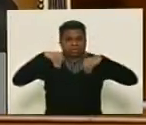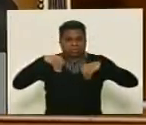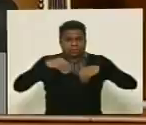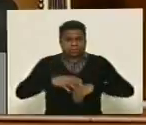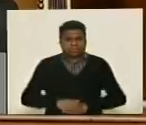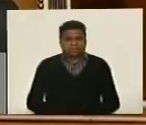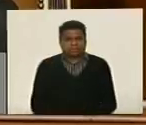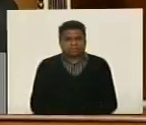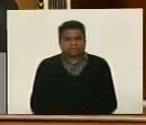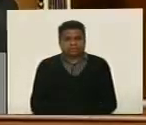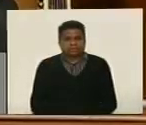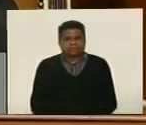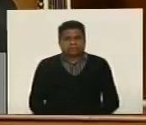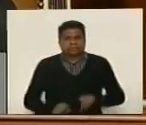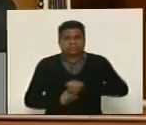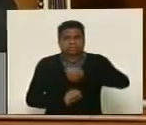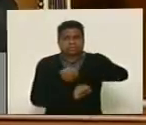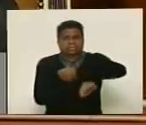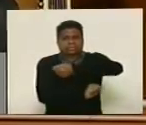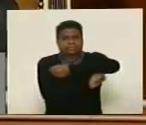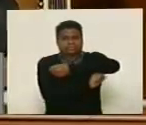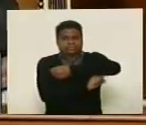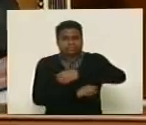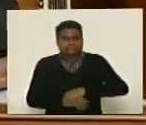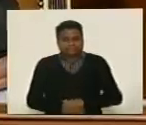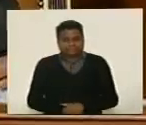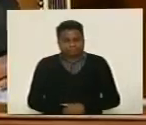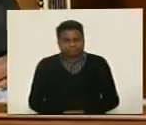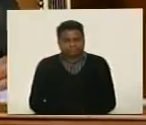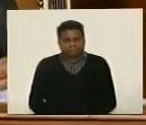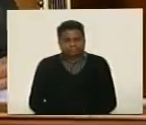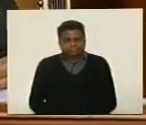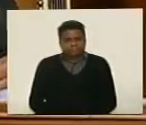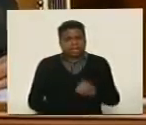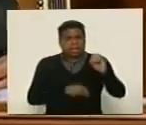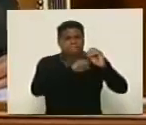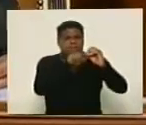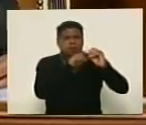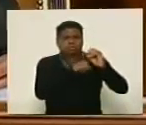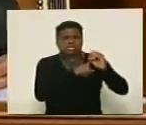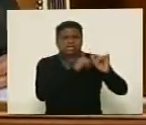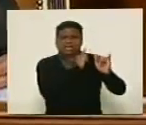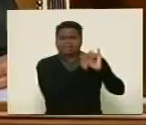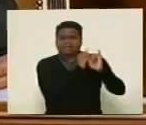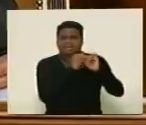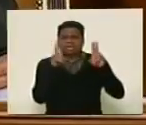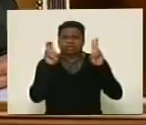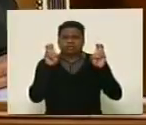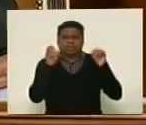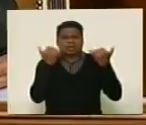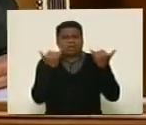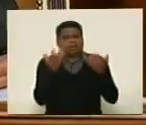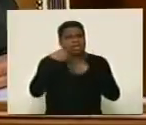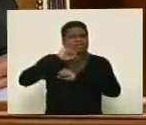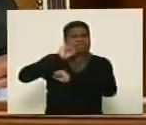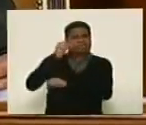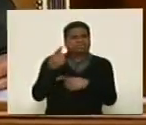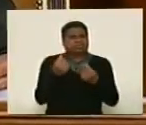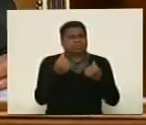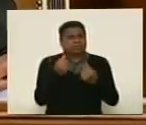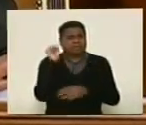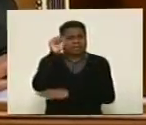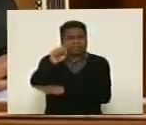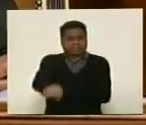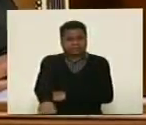constituyente en respaldo al lanzamiento de la criptomoneda del Petro para la defensa de la soberanía económica nacional y la